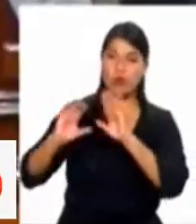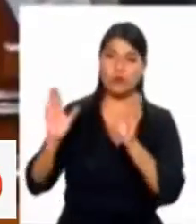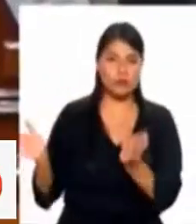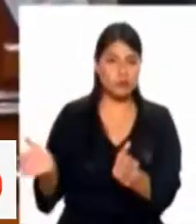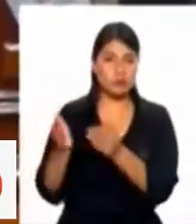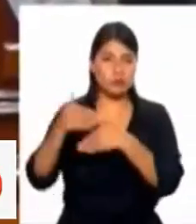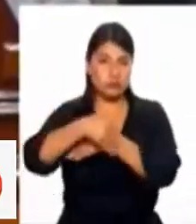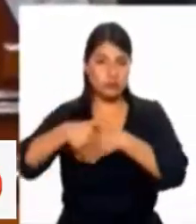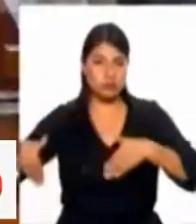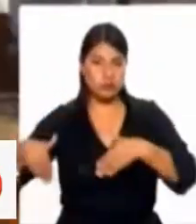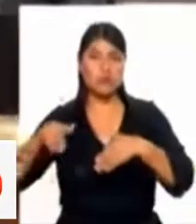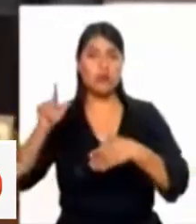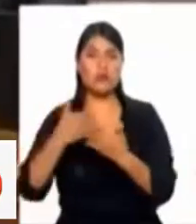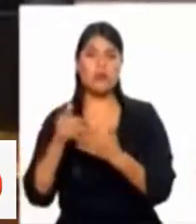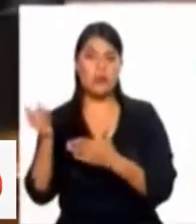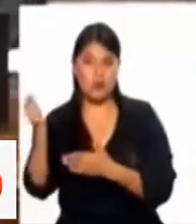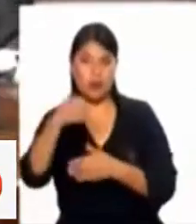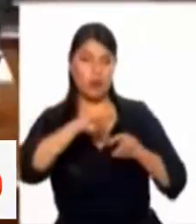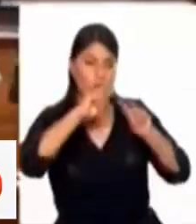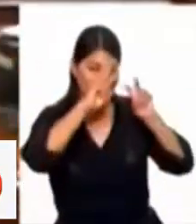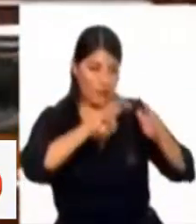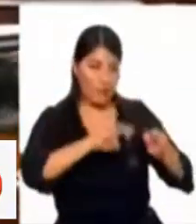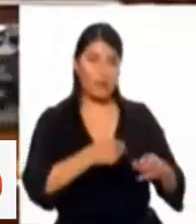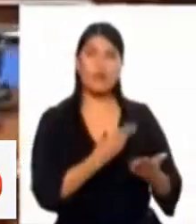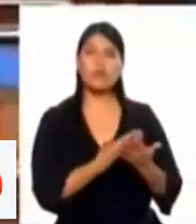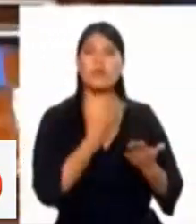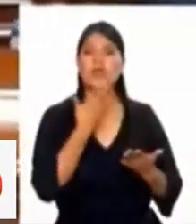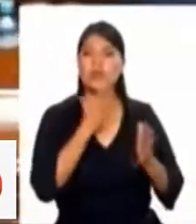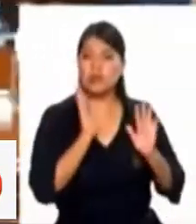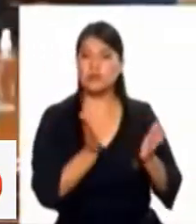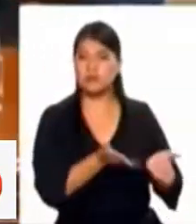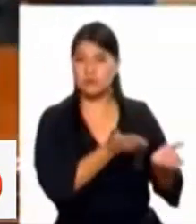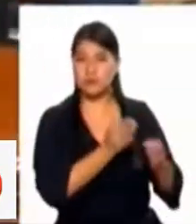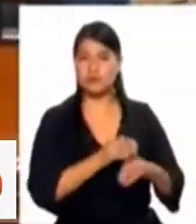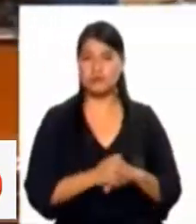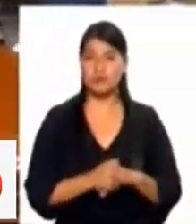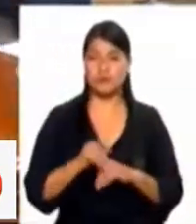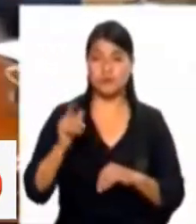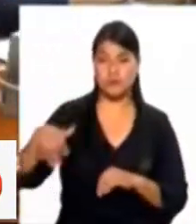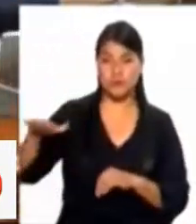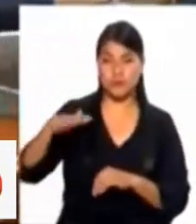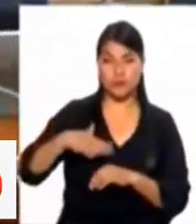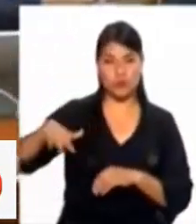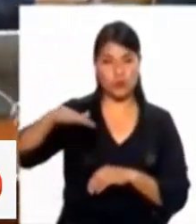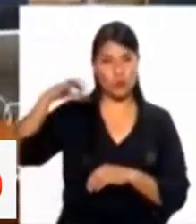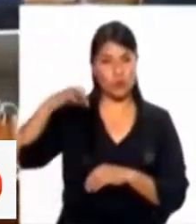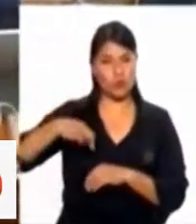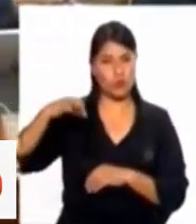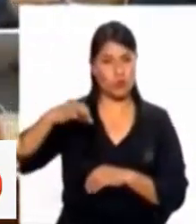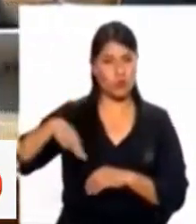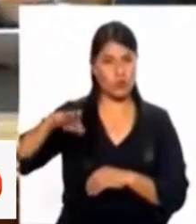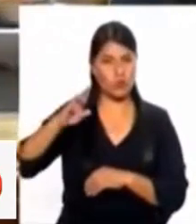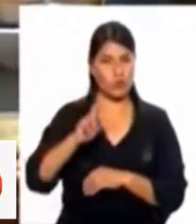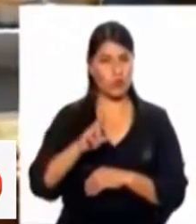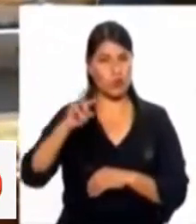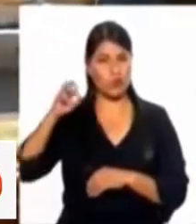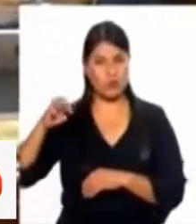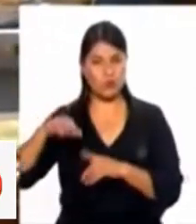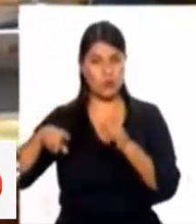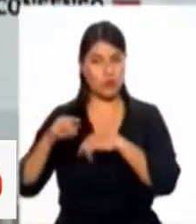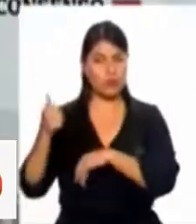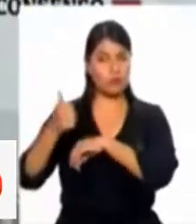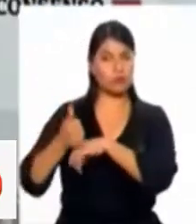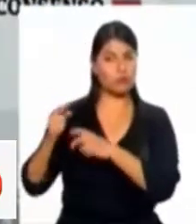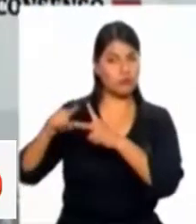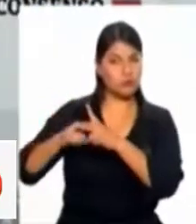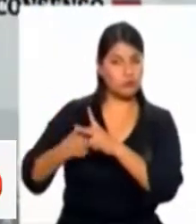conversaciones, por lo que anunció una investigación interna. Para Renovación Popular, estas acciones son un tema serio que complica su permanencia en el